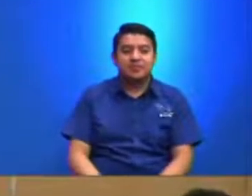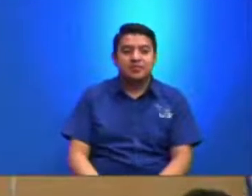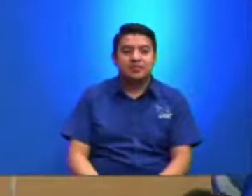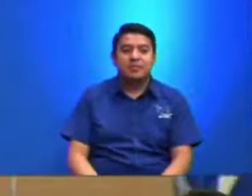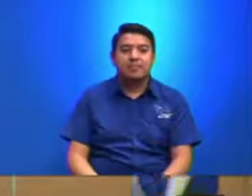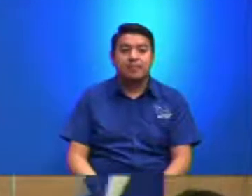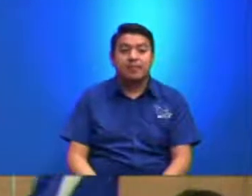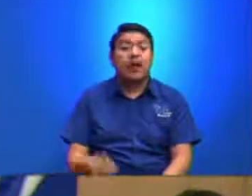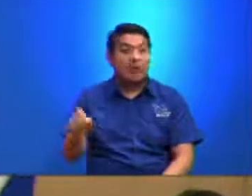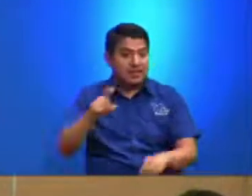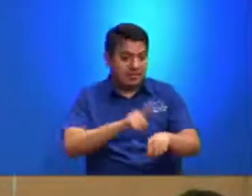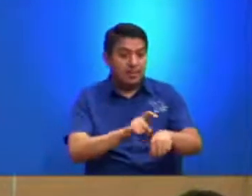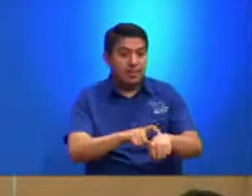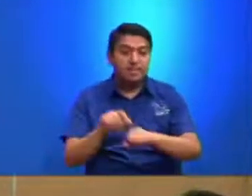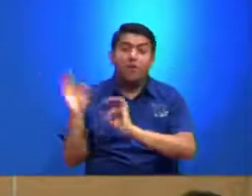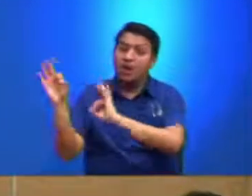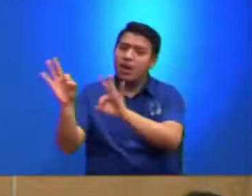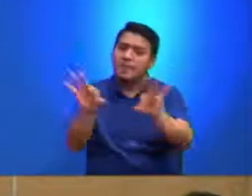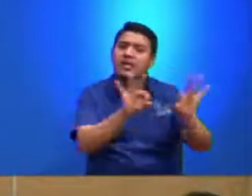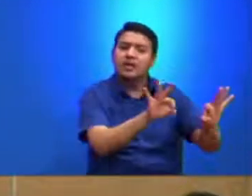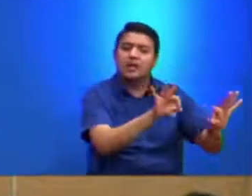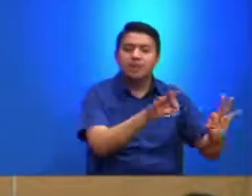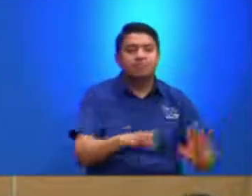Fíjese que hemos estado conversando.